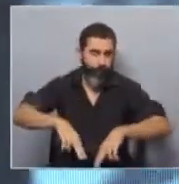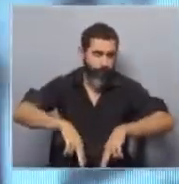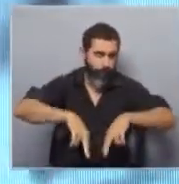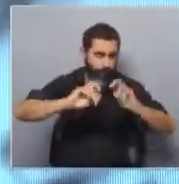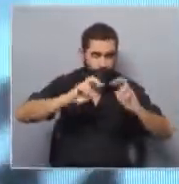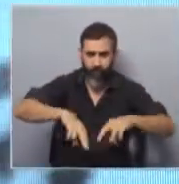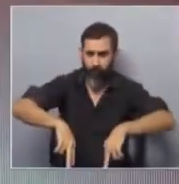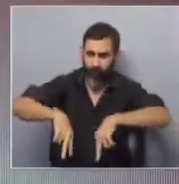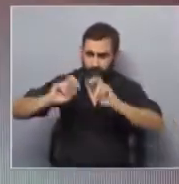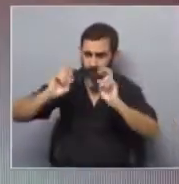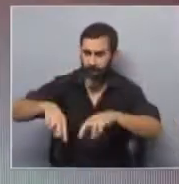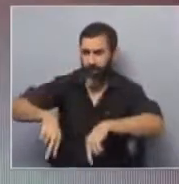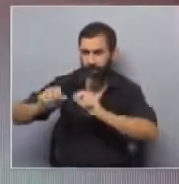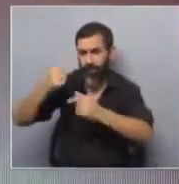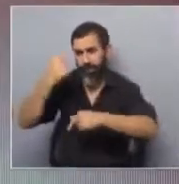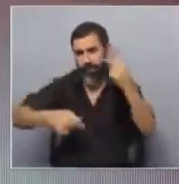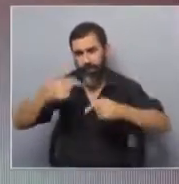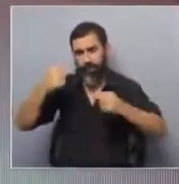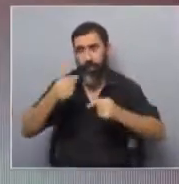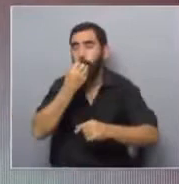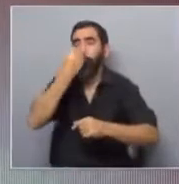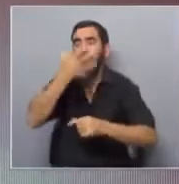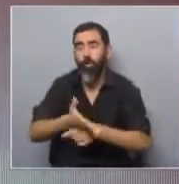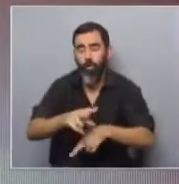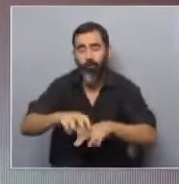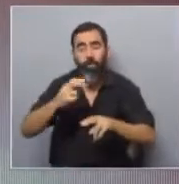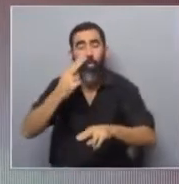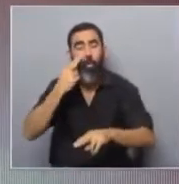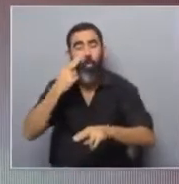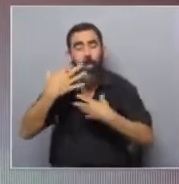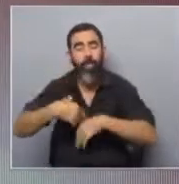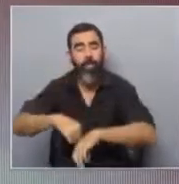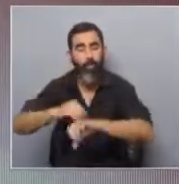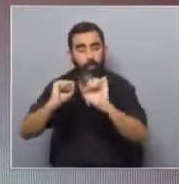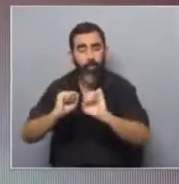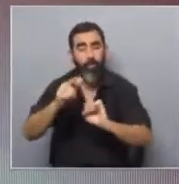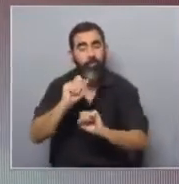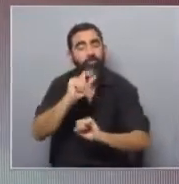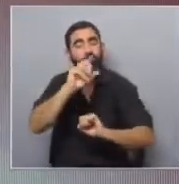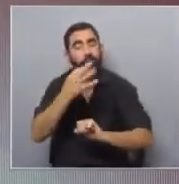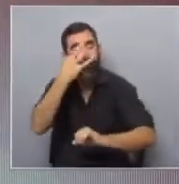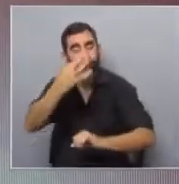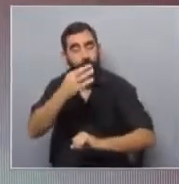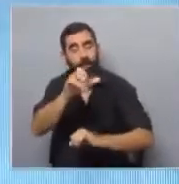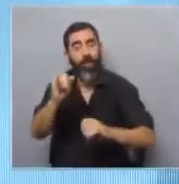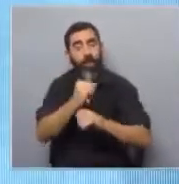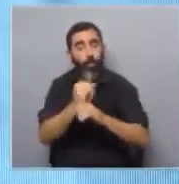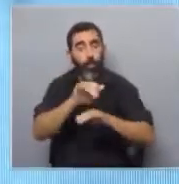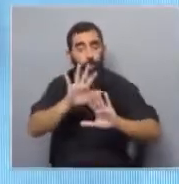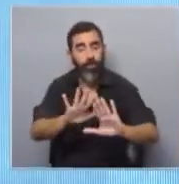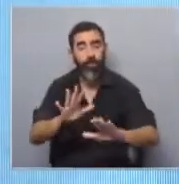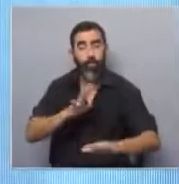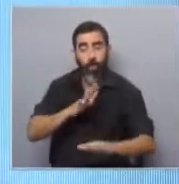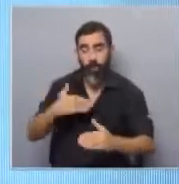exploraba el modelo vivo más adecuado para estudiar el problema. Y eso es una característica del instituto que